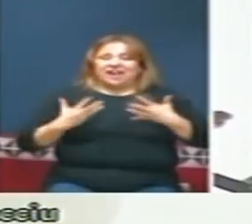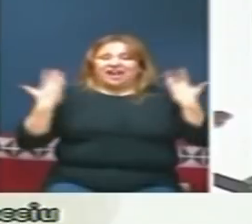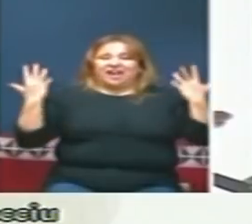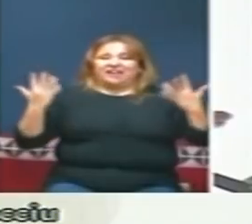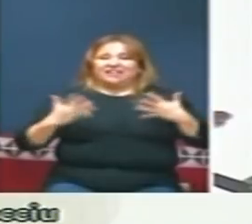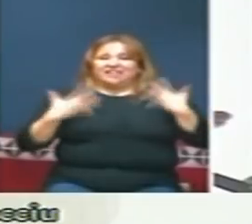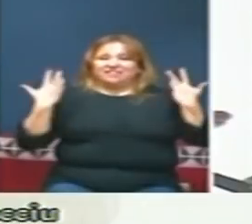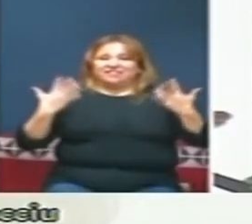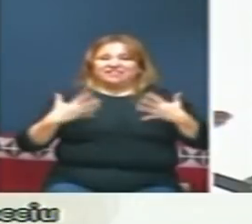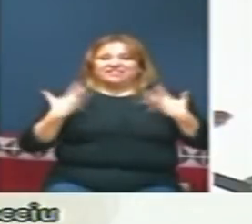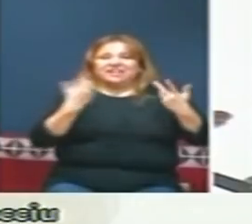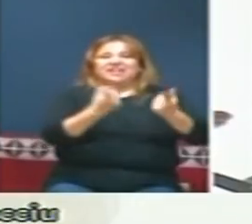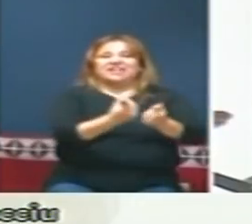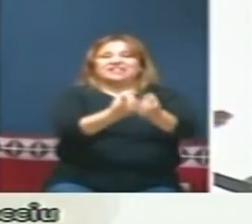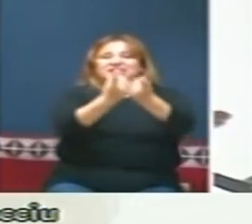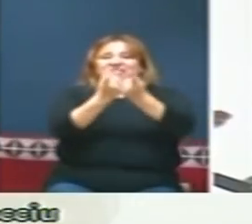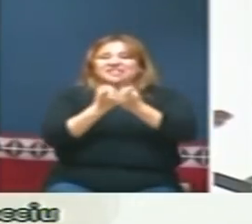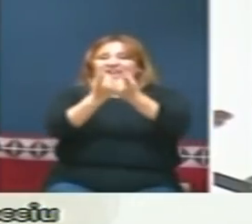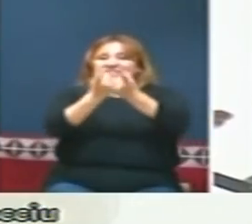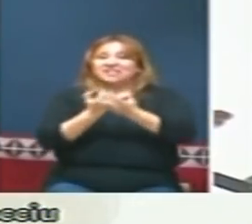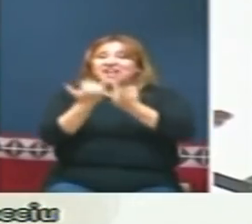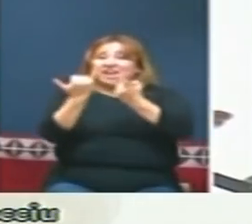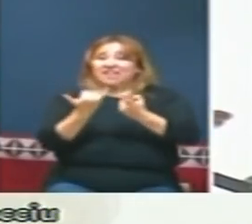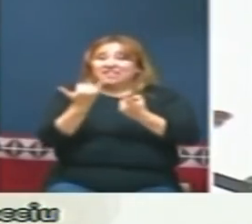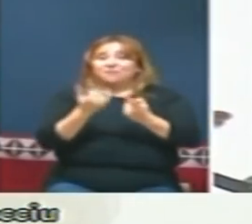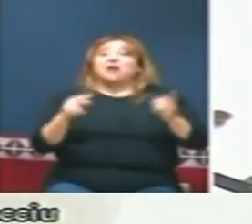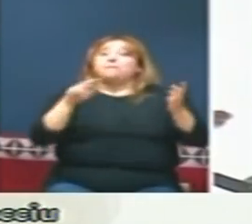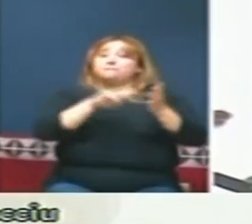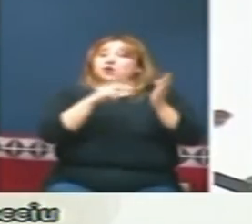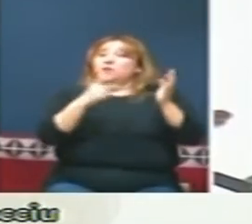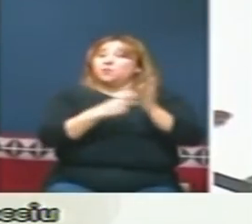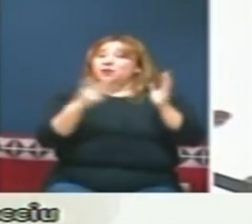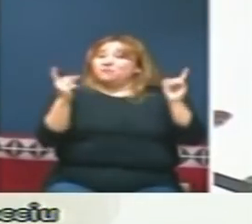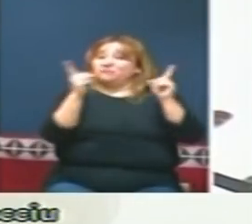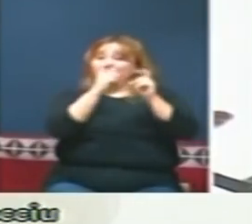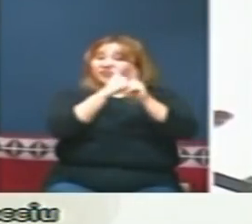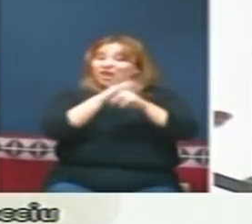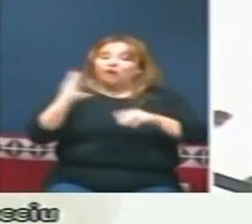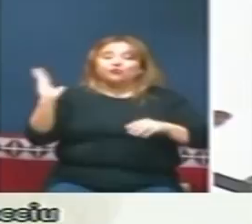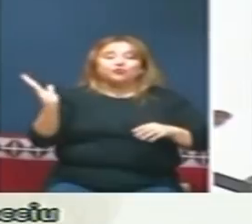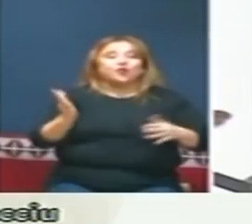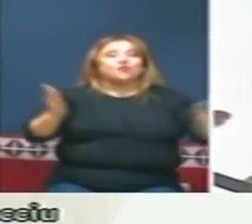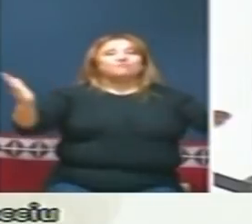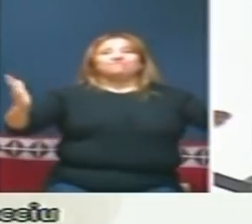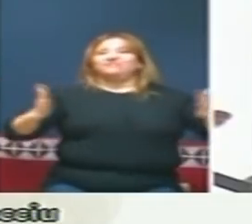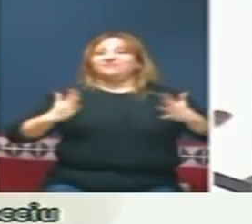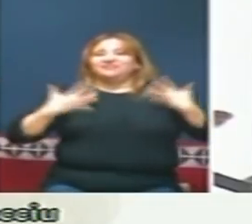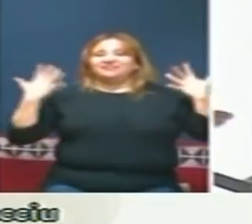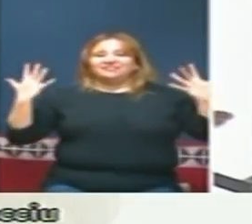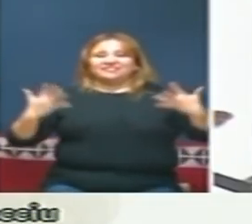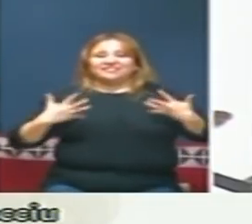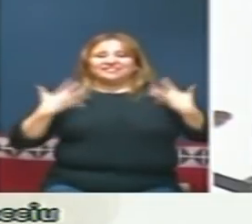sus necesidades y dificultades. Que todos puedan alegrarse